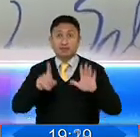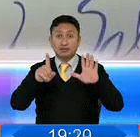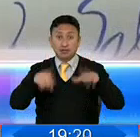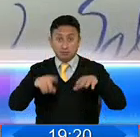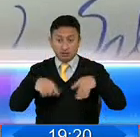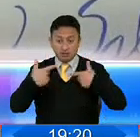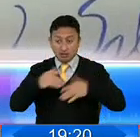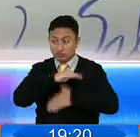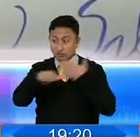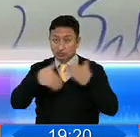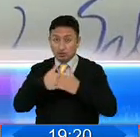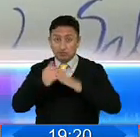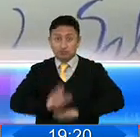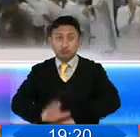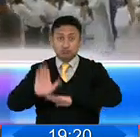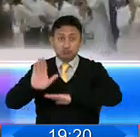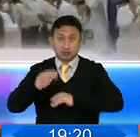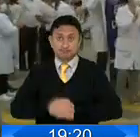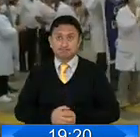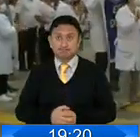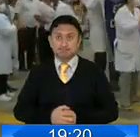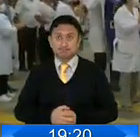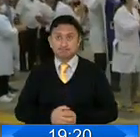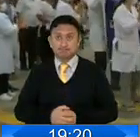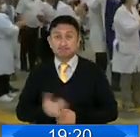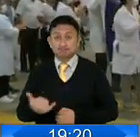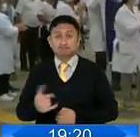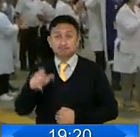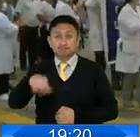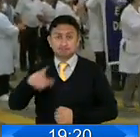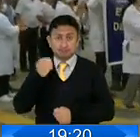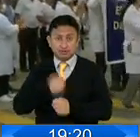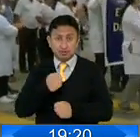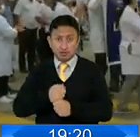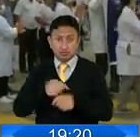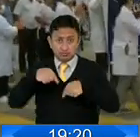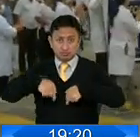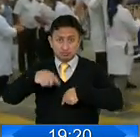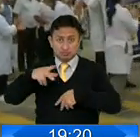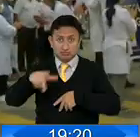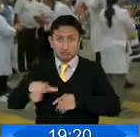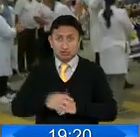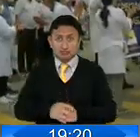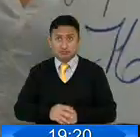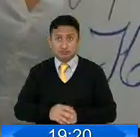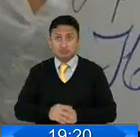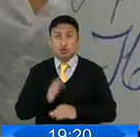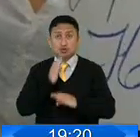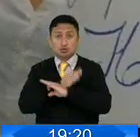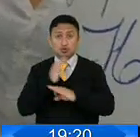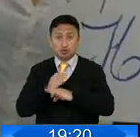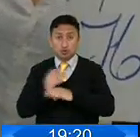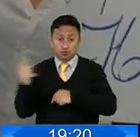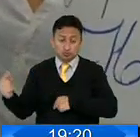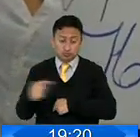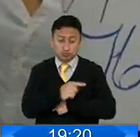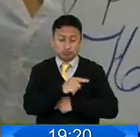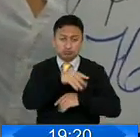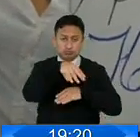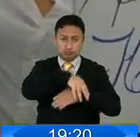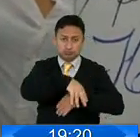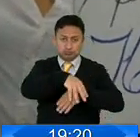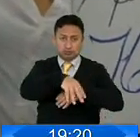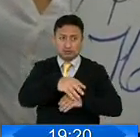nombramientos todos los ecuatorianos que hacemos salud. Quienes actualmente están laborando en el área de la salud dejaron sus turnos para salir a las calles,